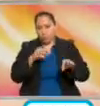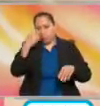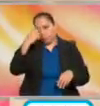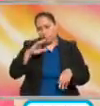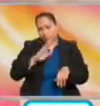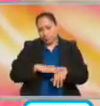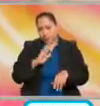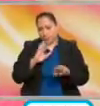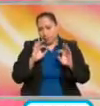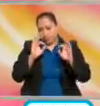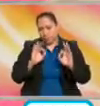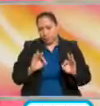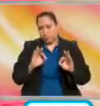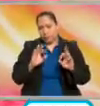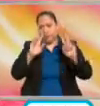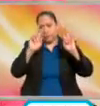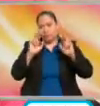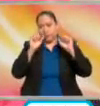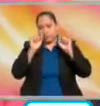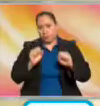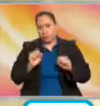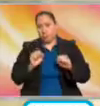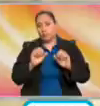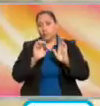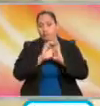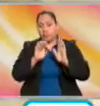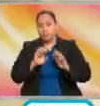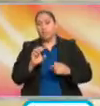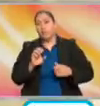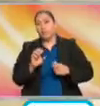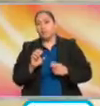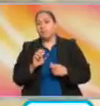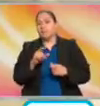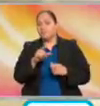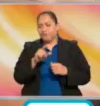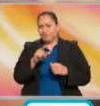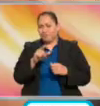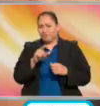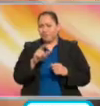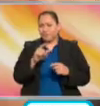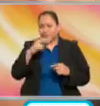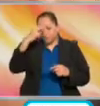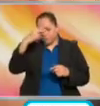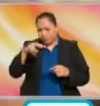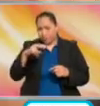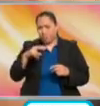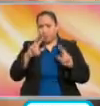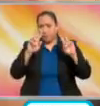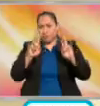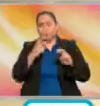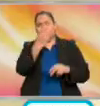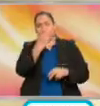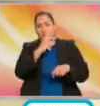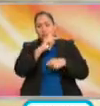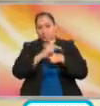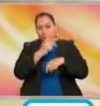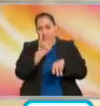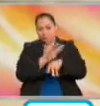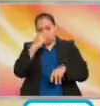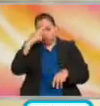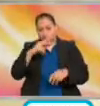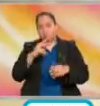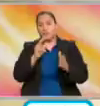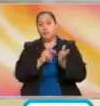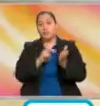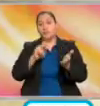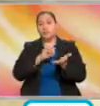mayor definición y certeza en temas de seguridad. Y en el caso de la posición que ha tenido México en el tema bilateral, pues hasta el New York Times